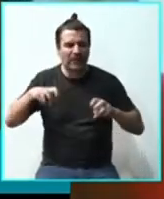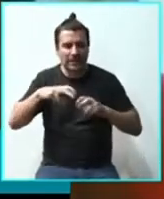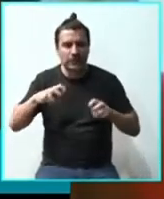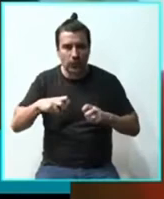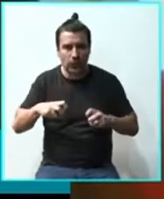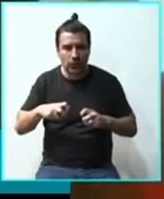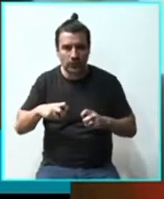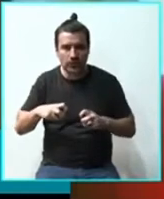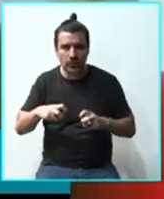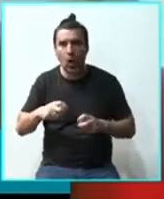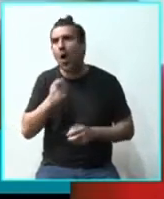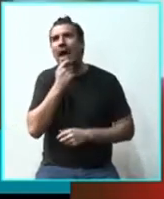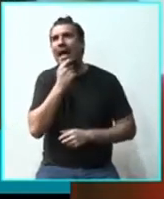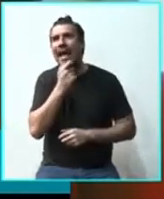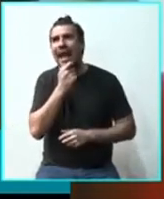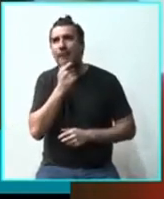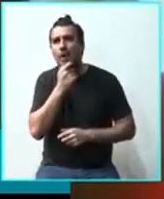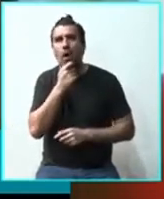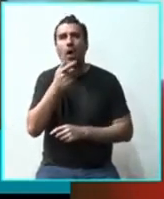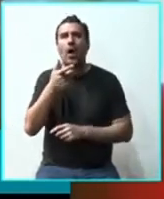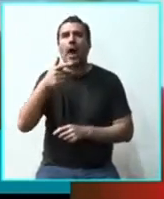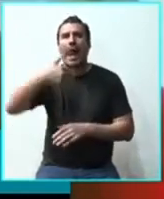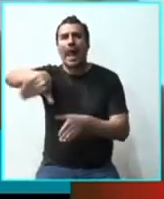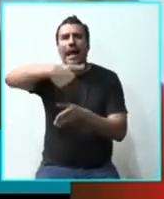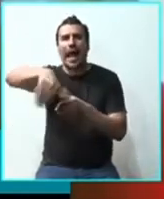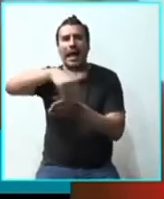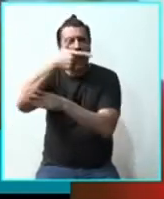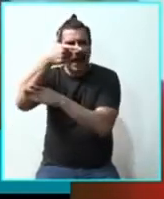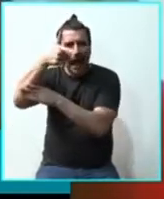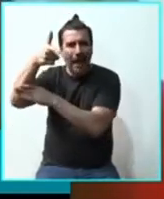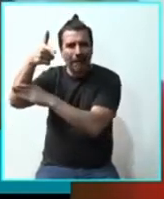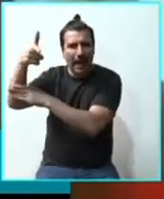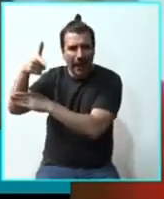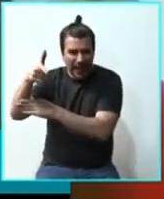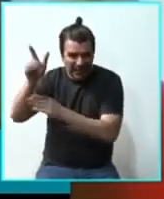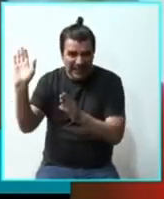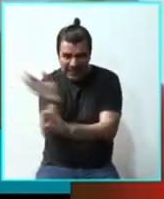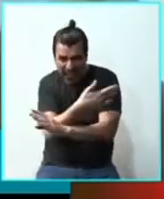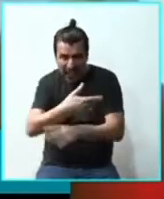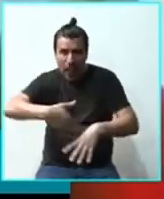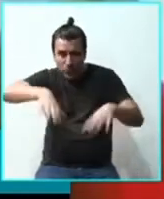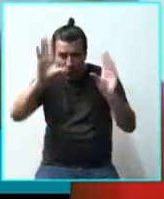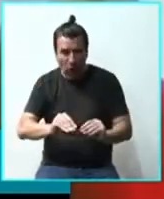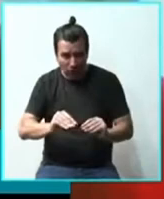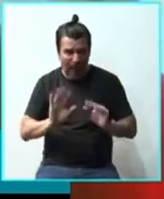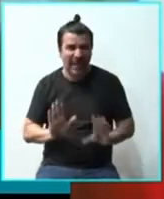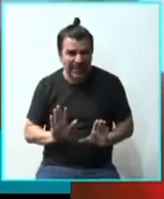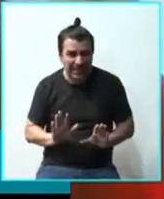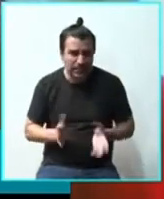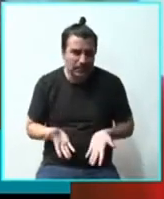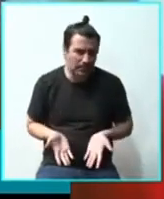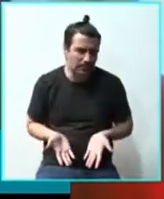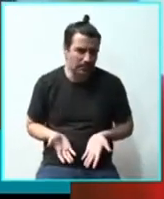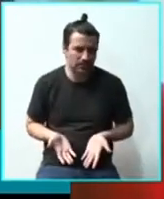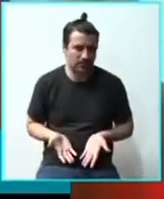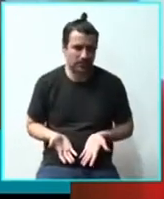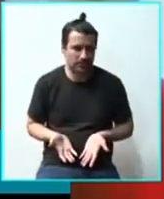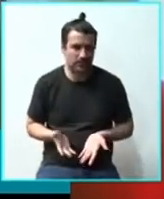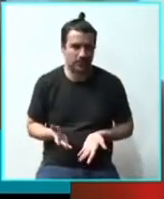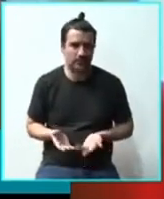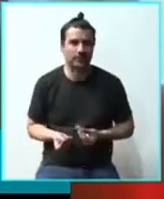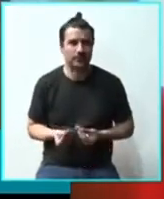toda la ciudad de Buenos Aires y saquemos a todas las videocámaras de la ciudad de Buenos Aires. Lo que decimos es